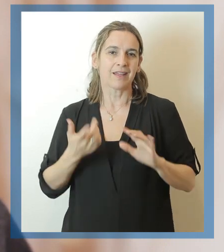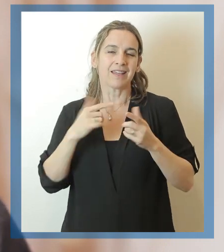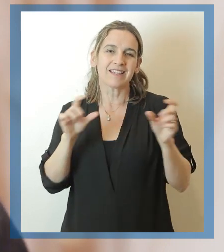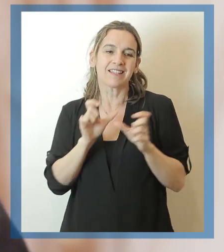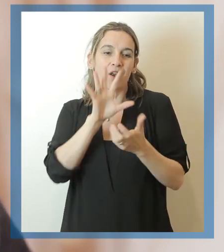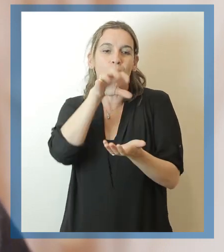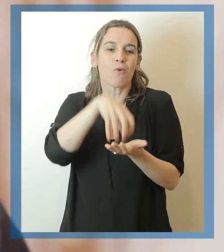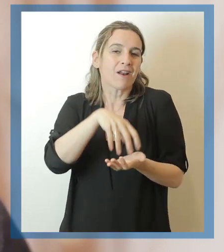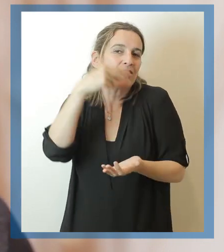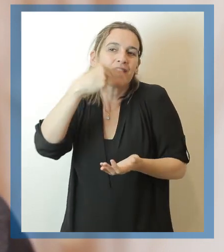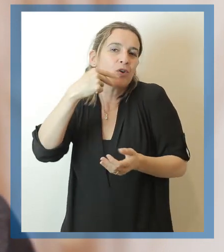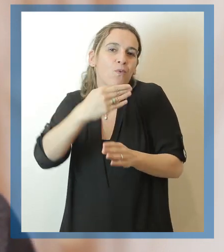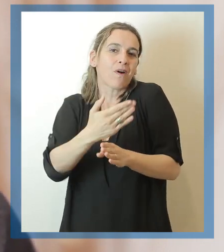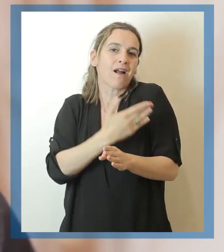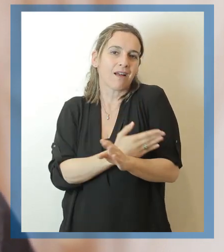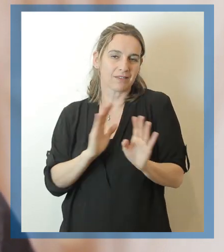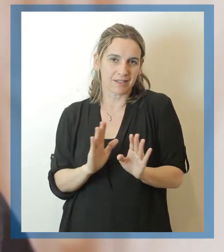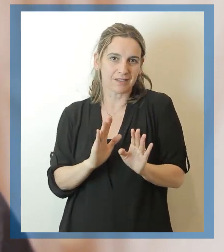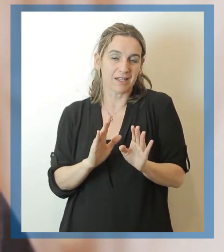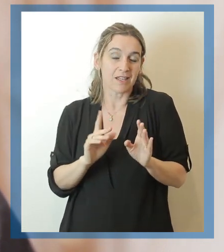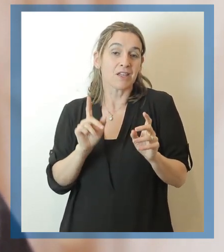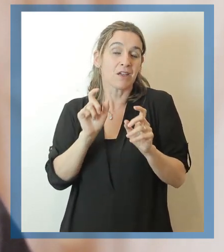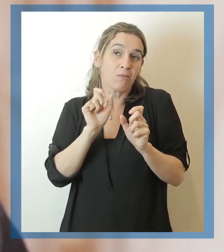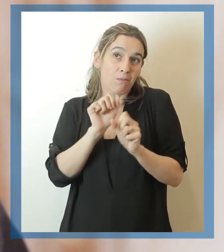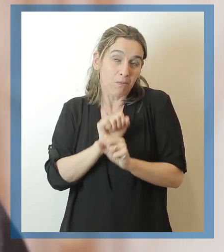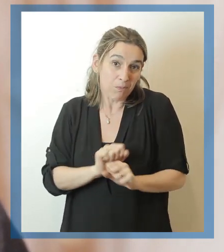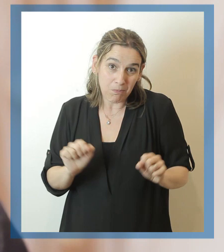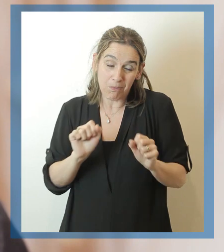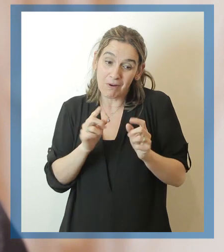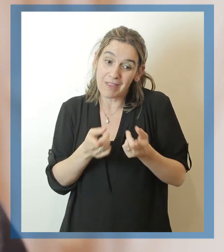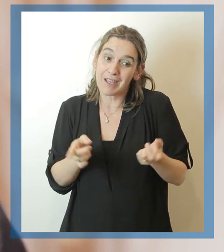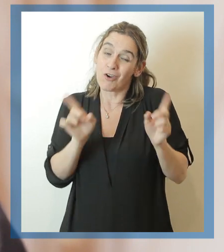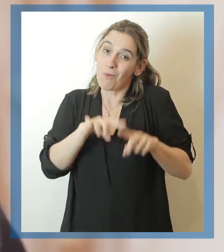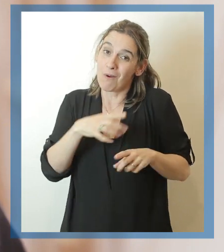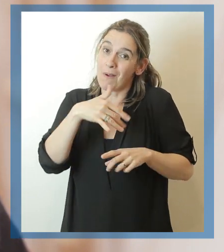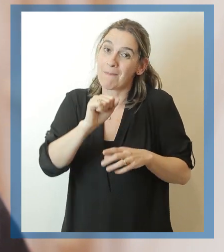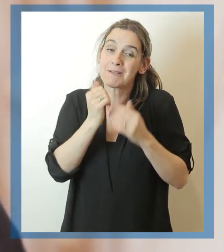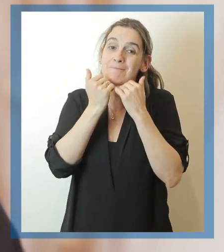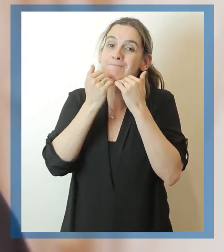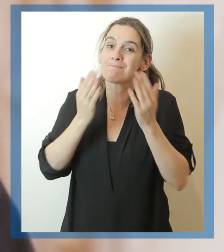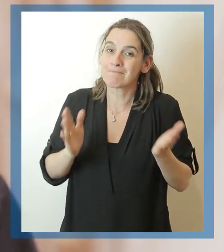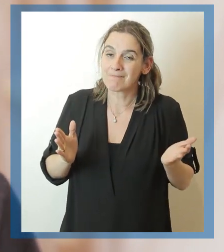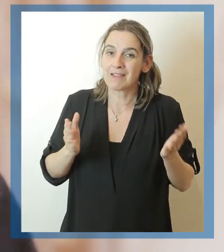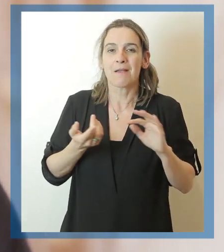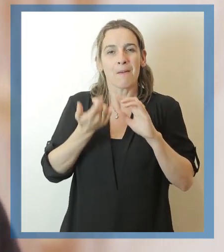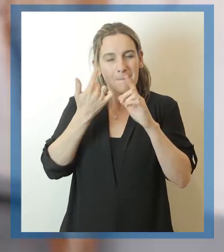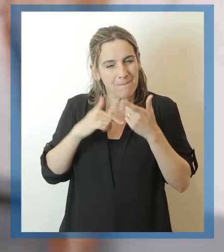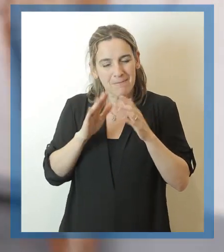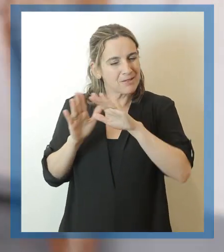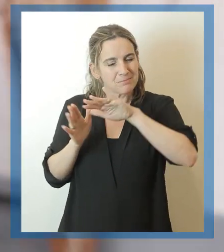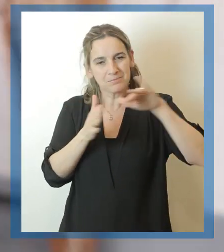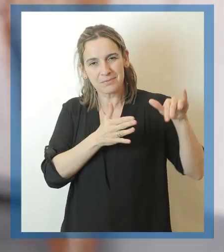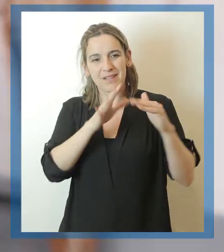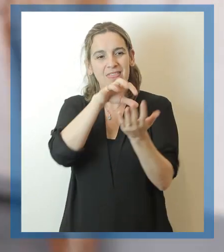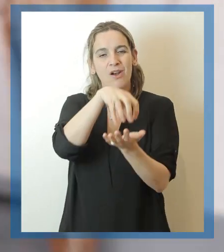un parate, es un aflojarse, es ir a un lugar donde nunca fueron y donde quizás no van